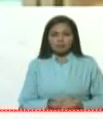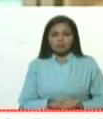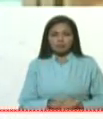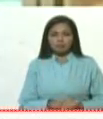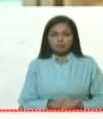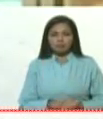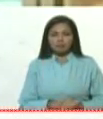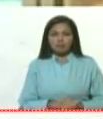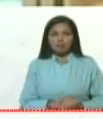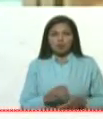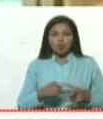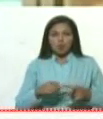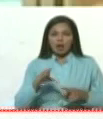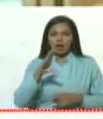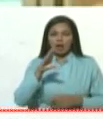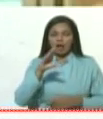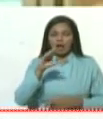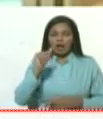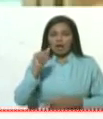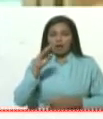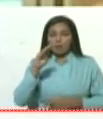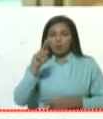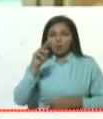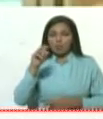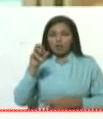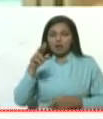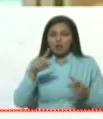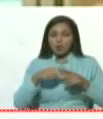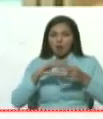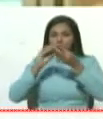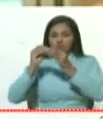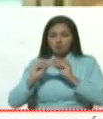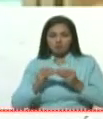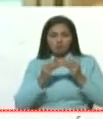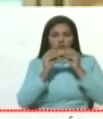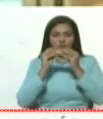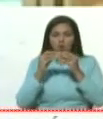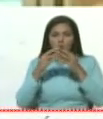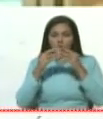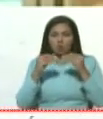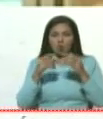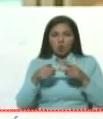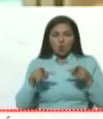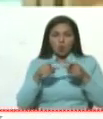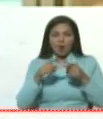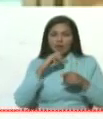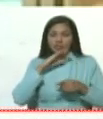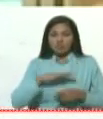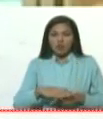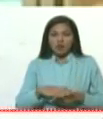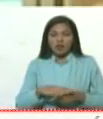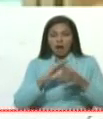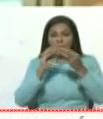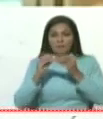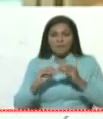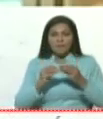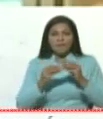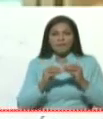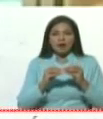parroquia Cabudare, para mostrar las obras de rehabilitación y mejoramiento del Bulevar Histórico Ecológico